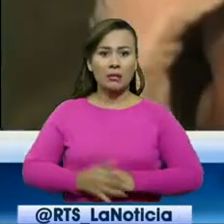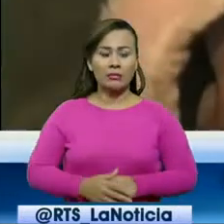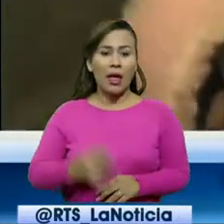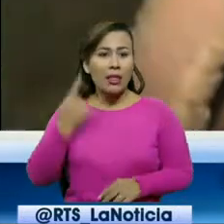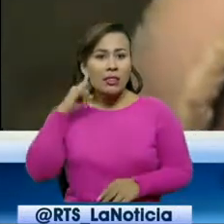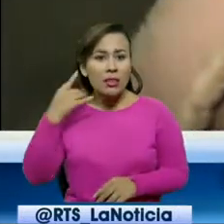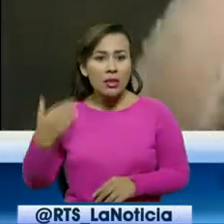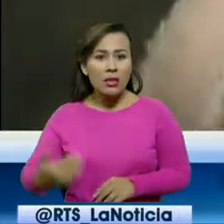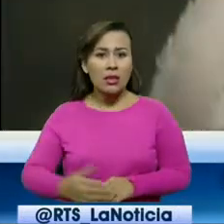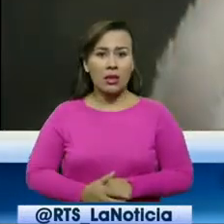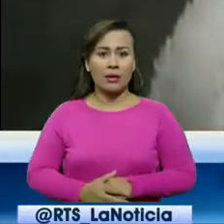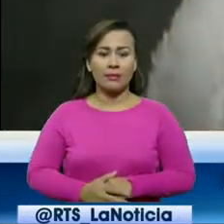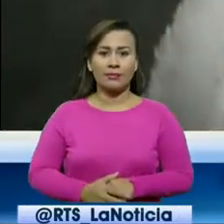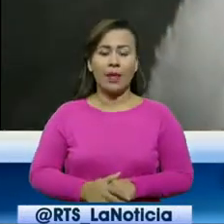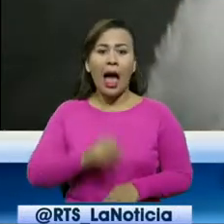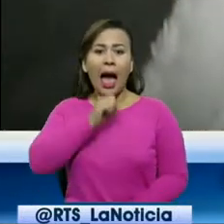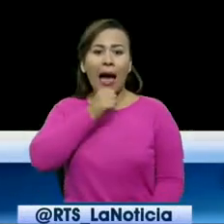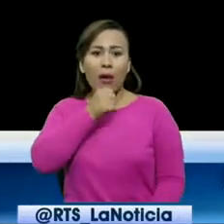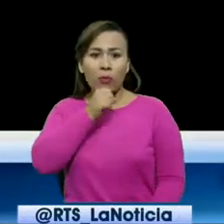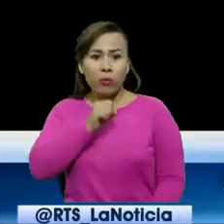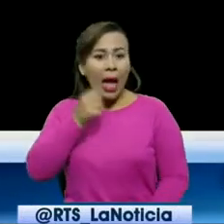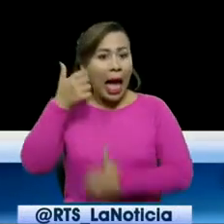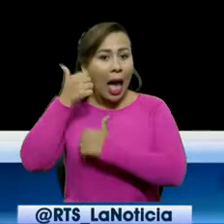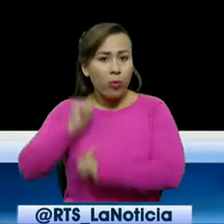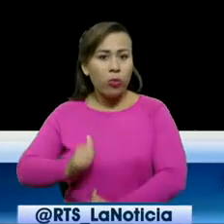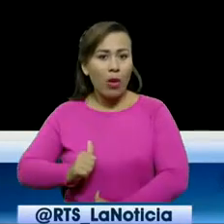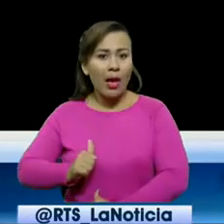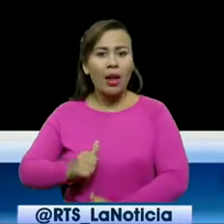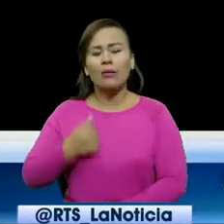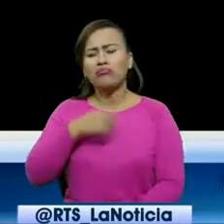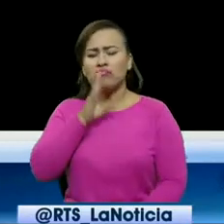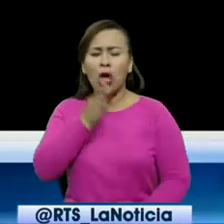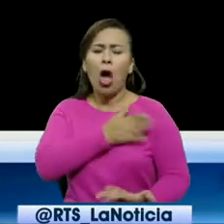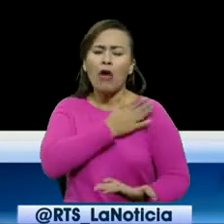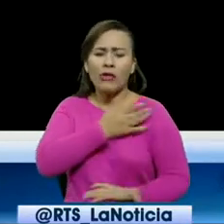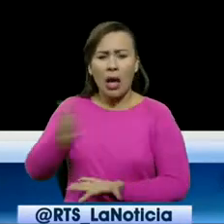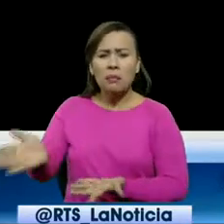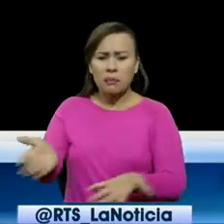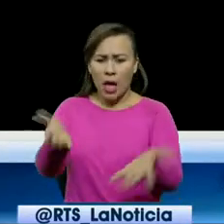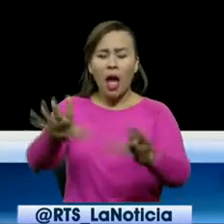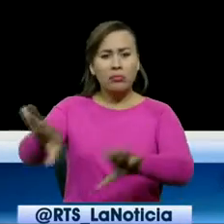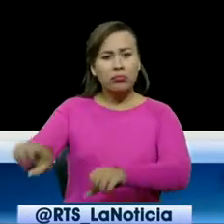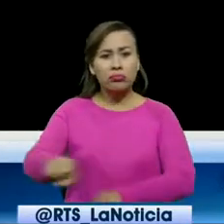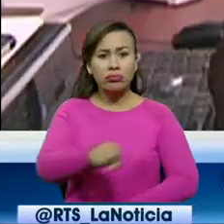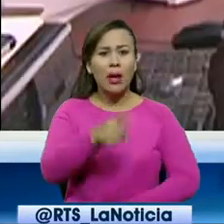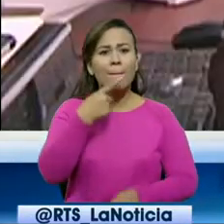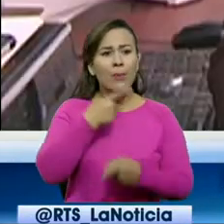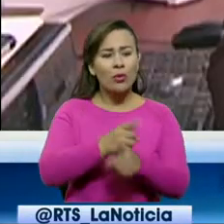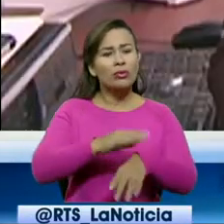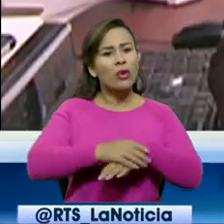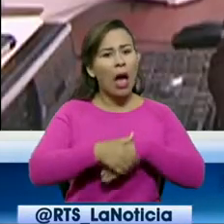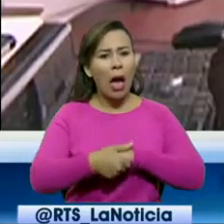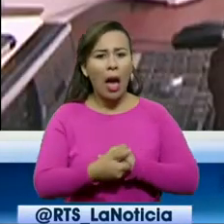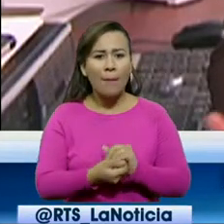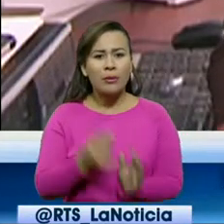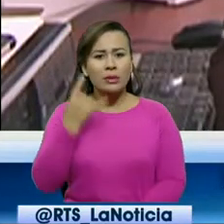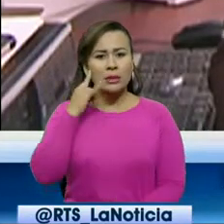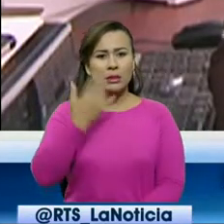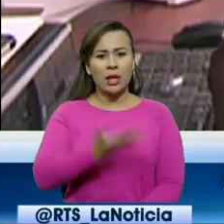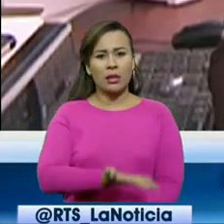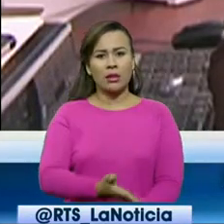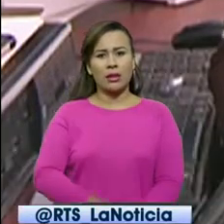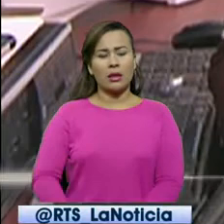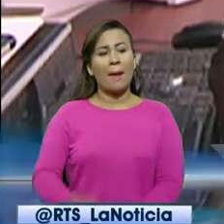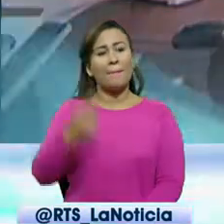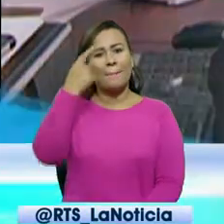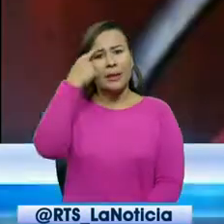la menor. Es decir, la abuela. De por eso le tenían confianza y se aprovechó prácticamente él de esta circunstancia. Pero ellos nunca pensaron que este señor